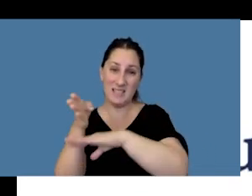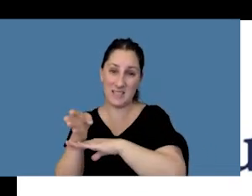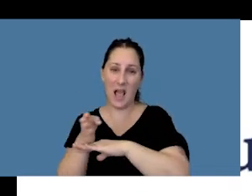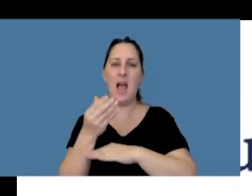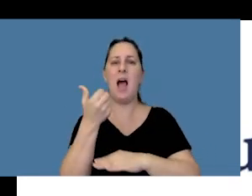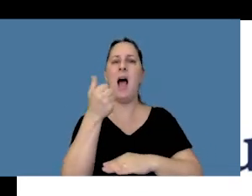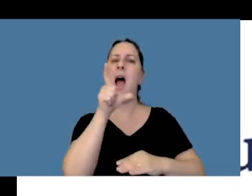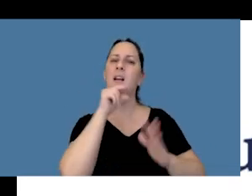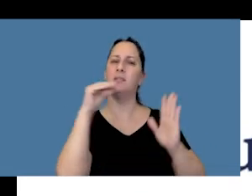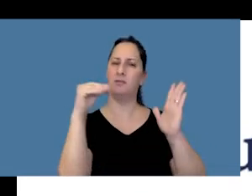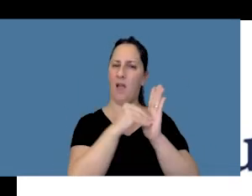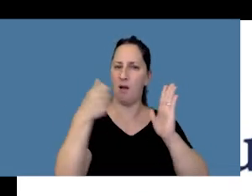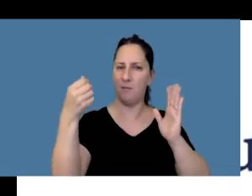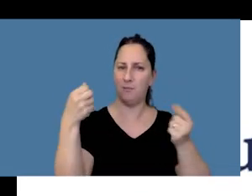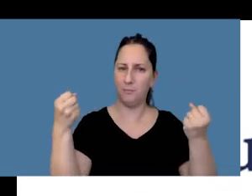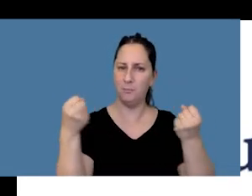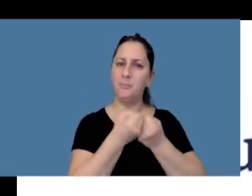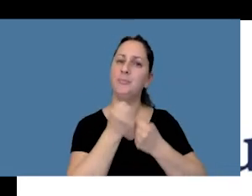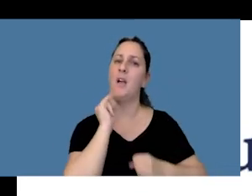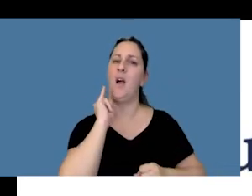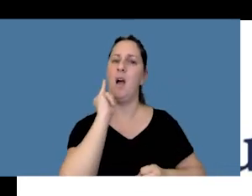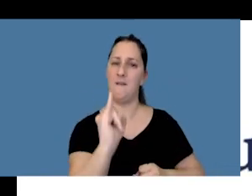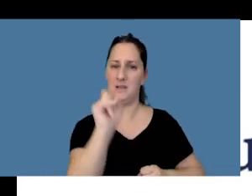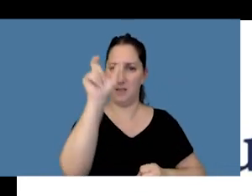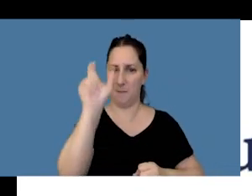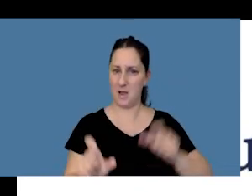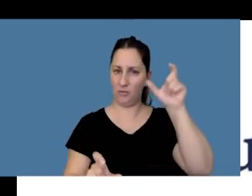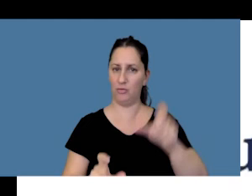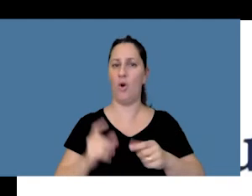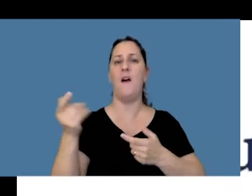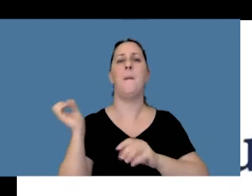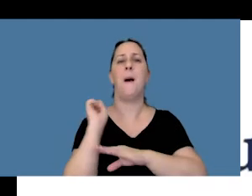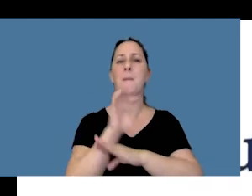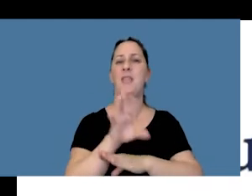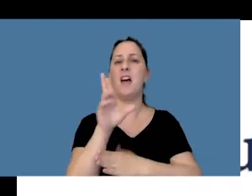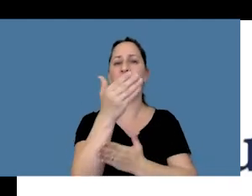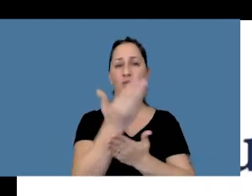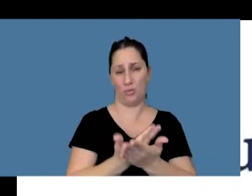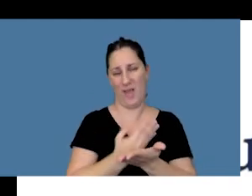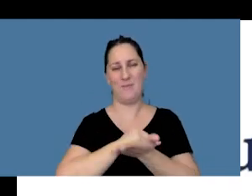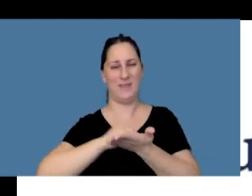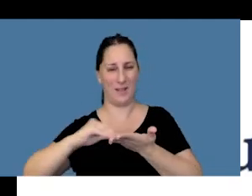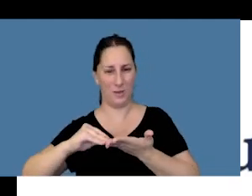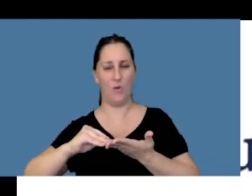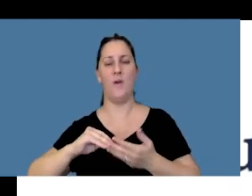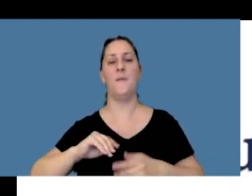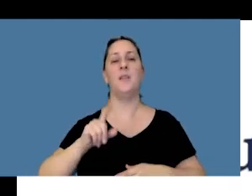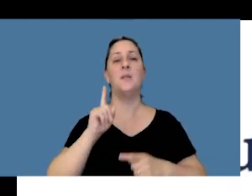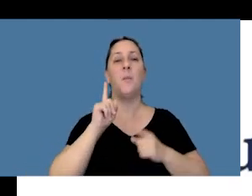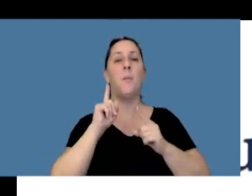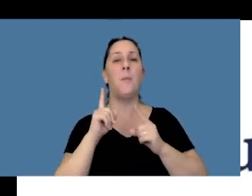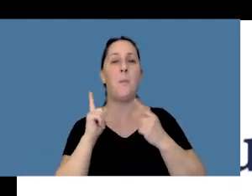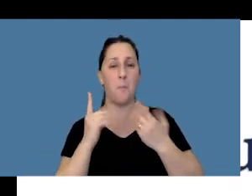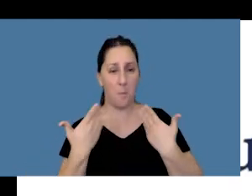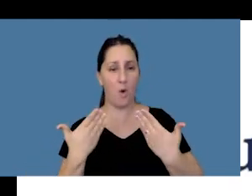de constatación y se le va a notificar. Obviamente va a venir una resolución por juez administrativo. Tenemos también la posibilidad,